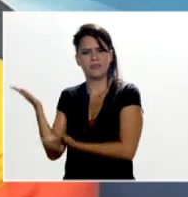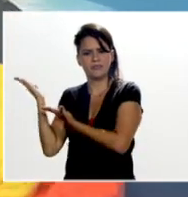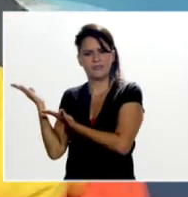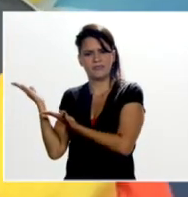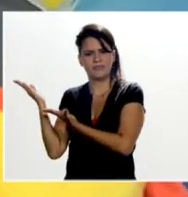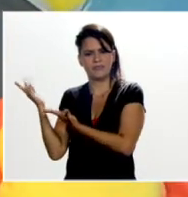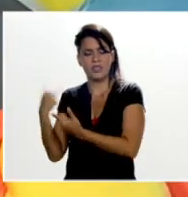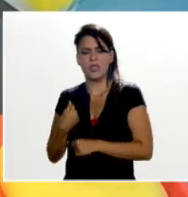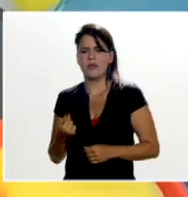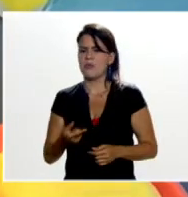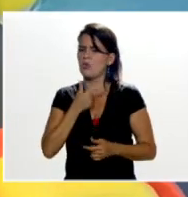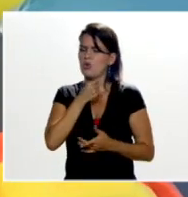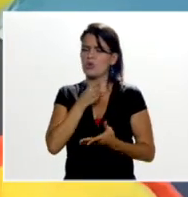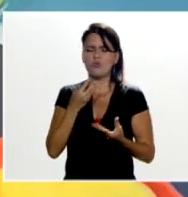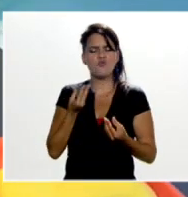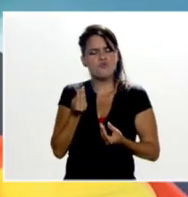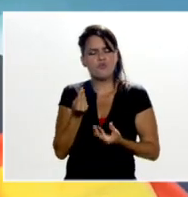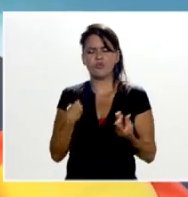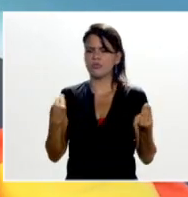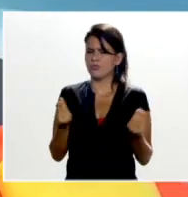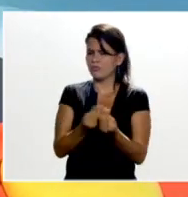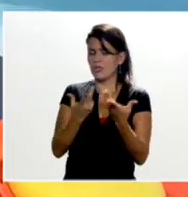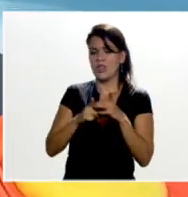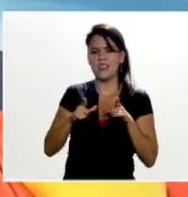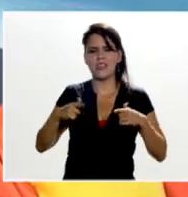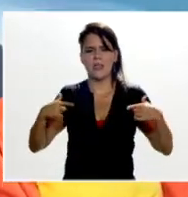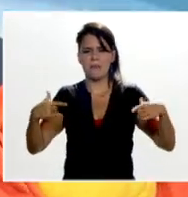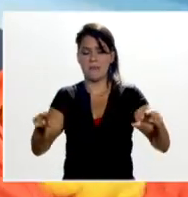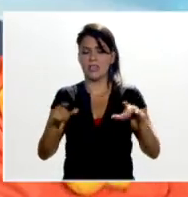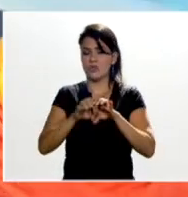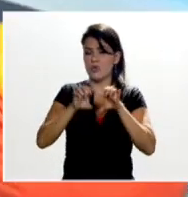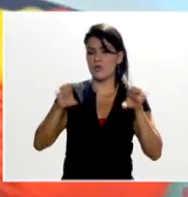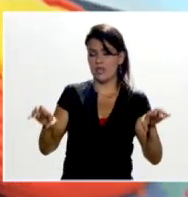Colmenares. Un placer acompañarlos desde este espacio